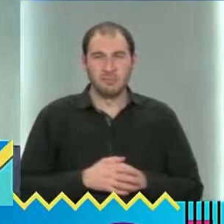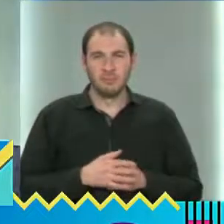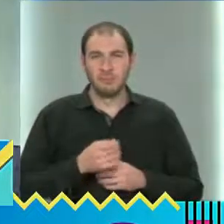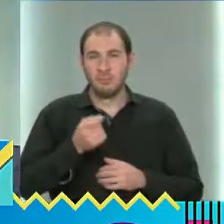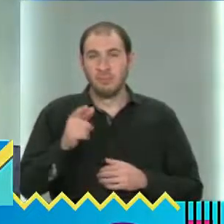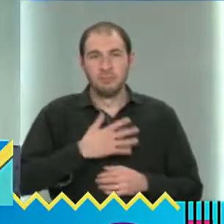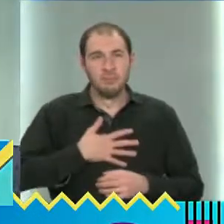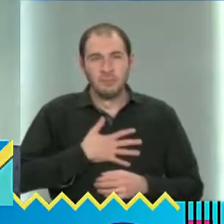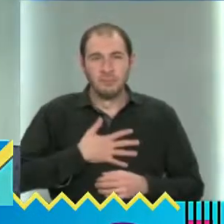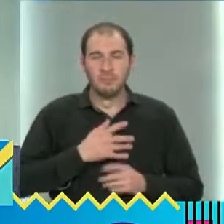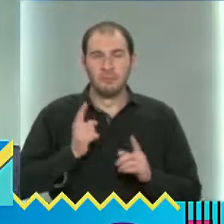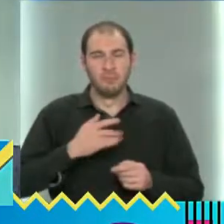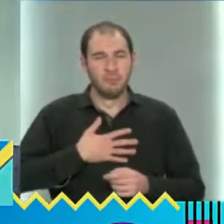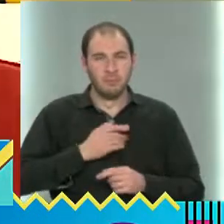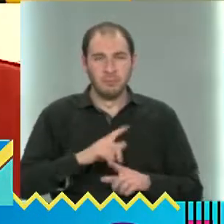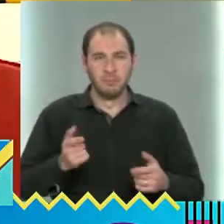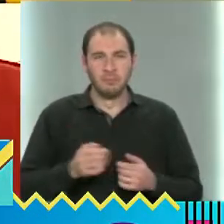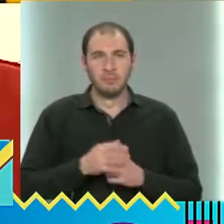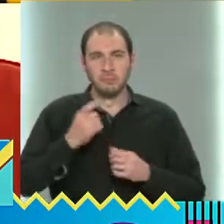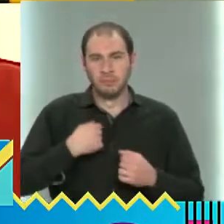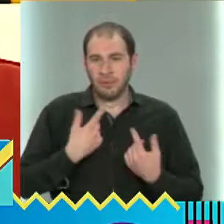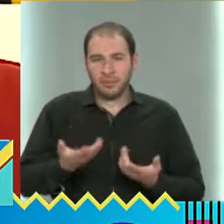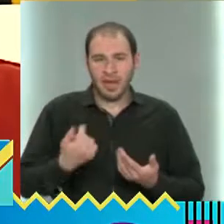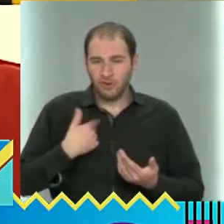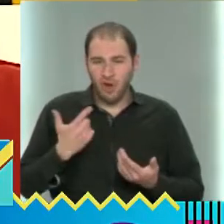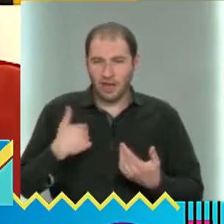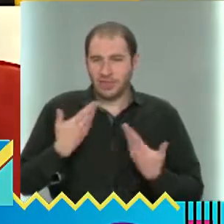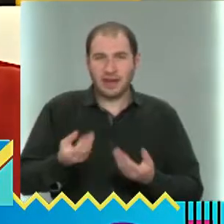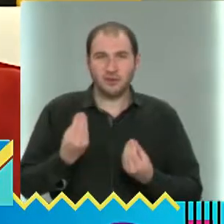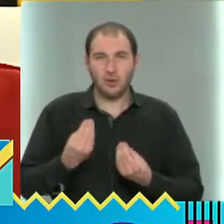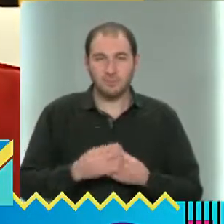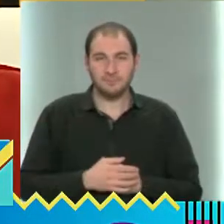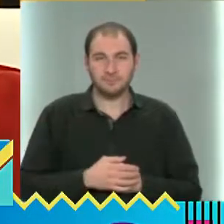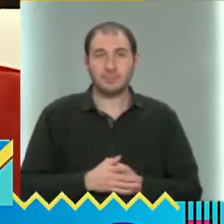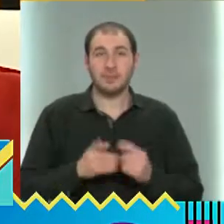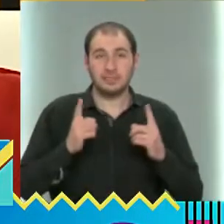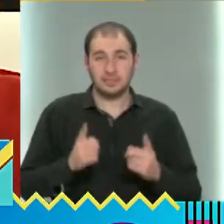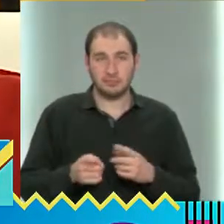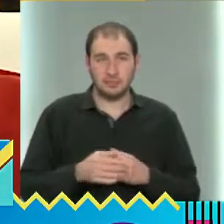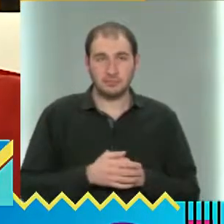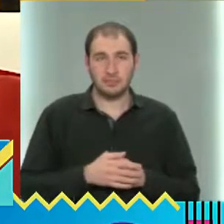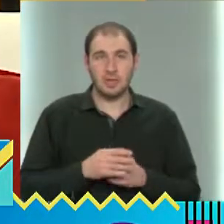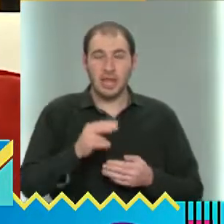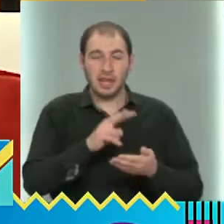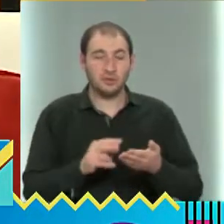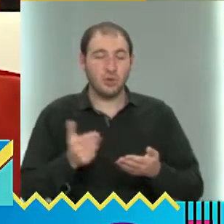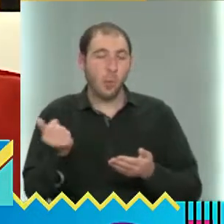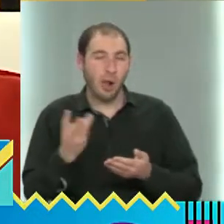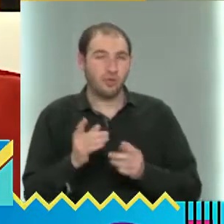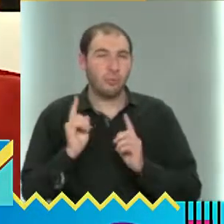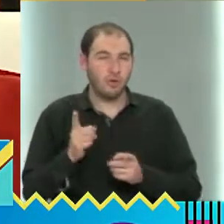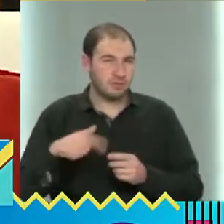no lo siente el docente, nadie da lo que no tiene. Claro. Entonces también está en eso, ¿cuán lectores son los